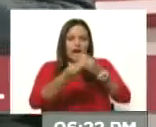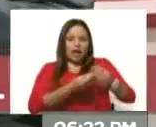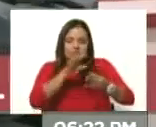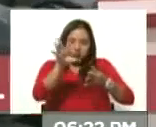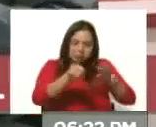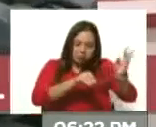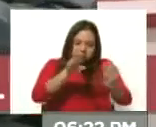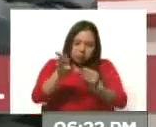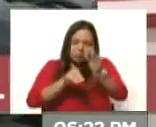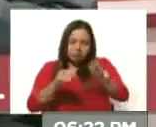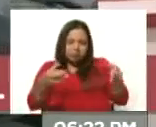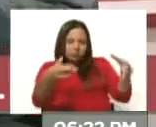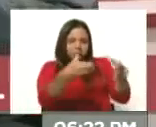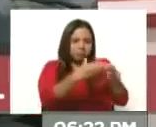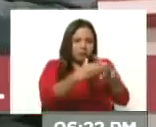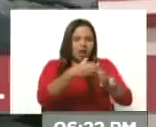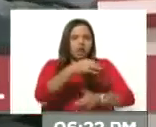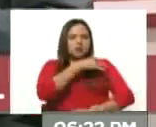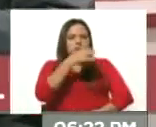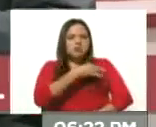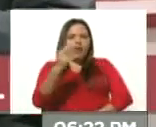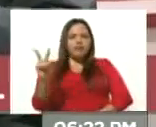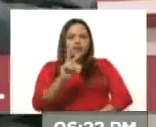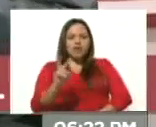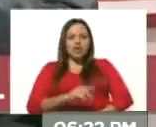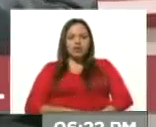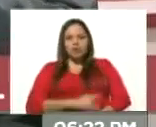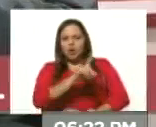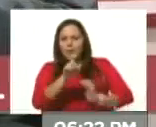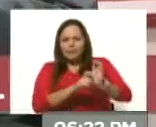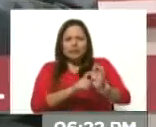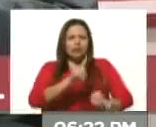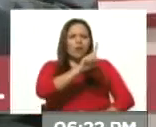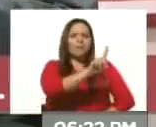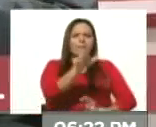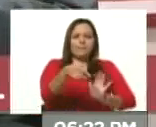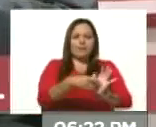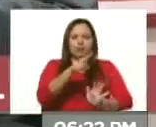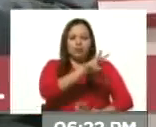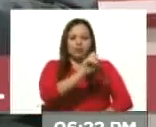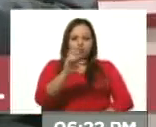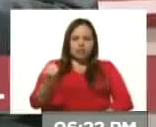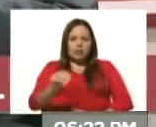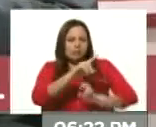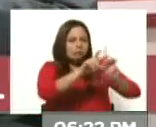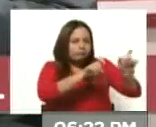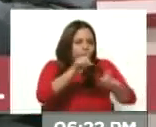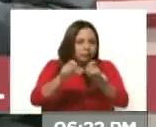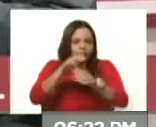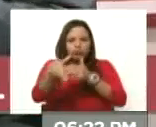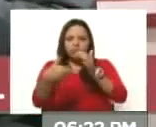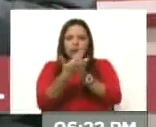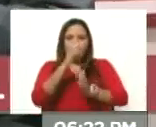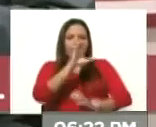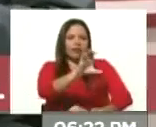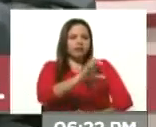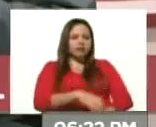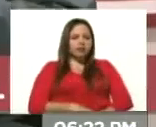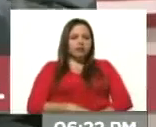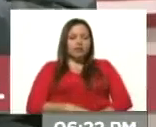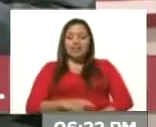representatividad de la sociedad venezolana son 1200 entrevistas en todo el país cuánto fue trabajo de acá ventas